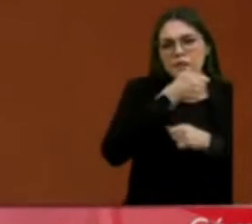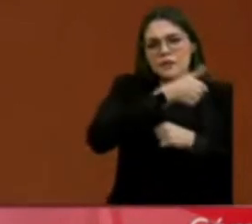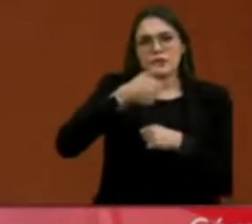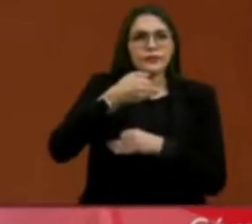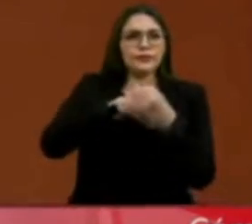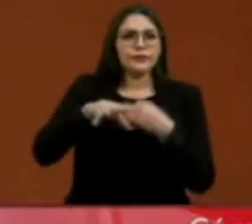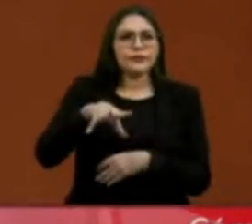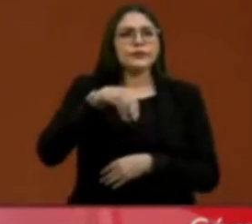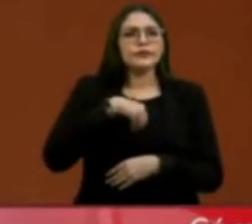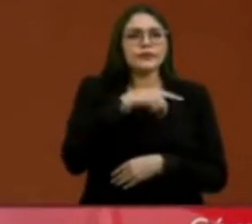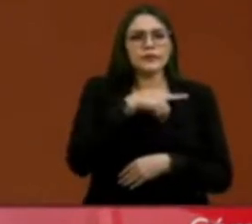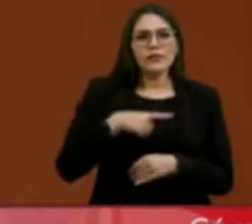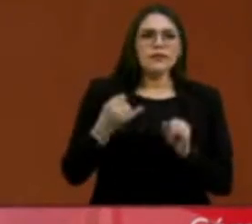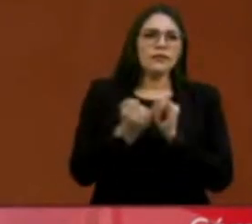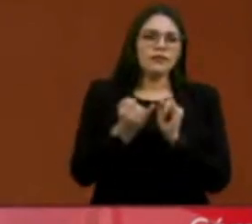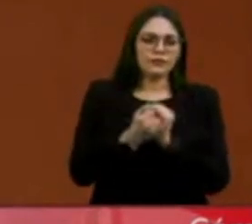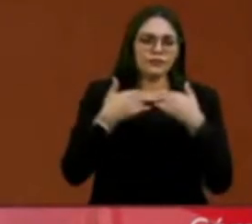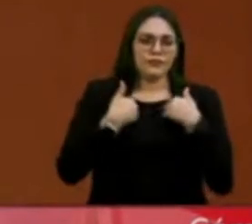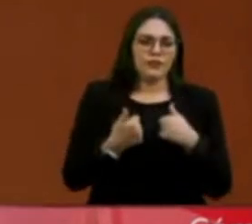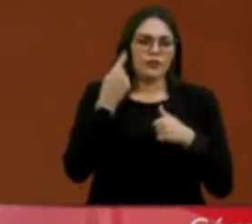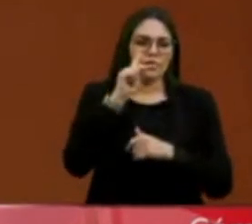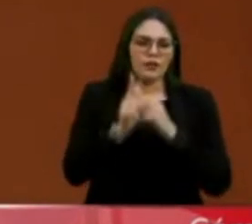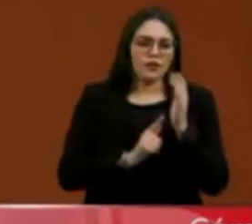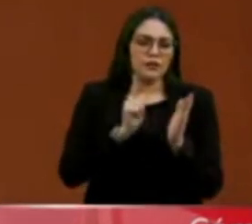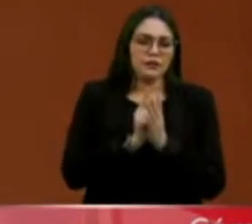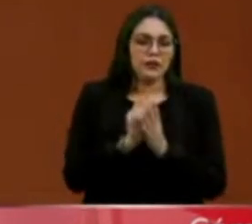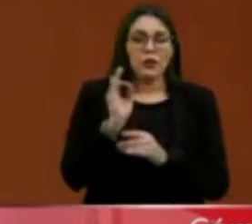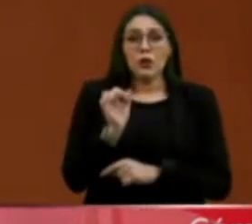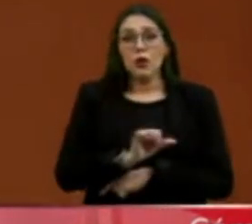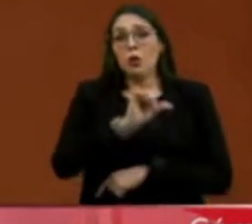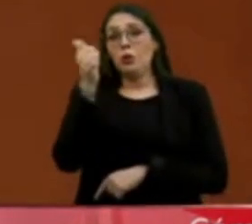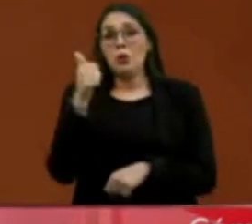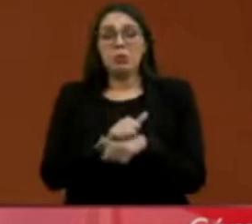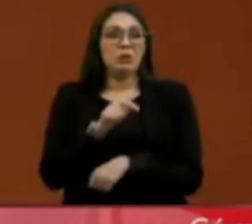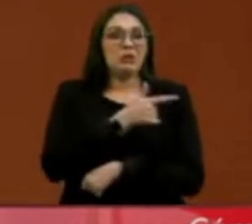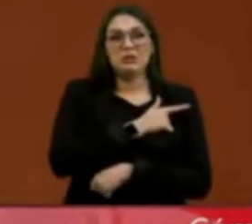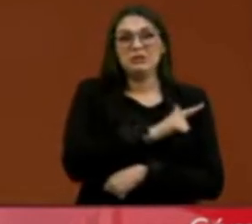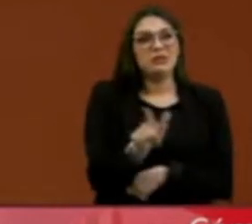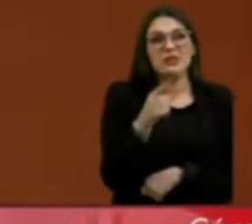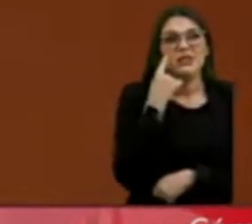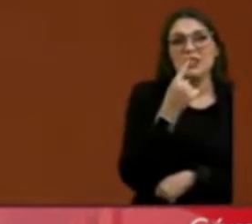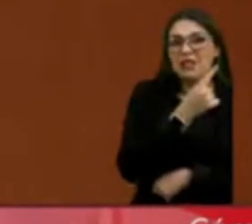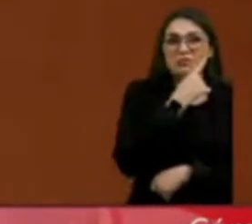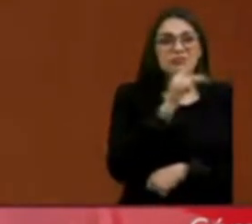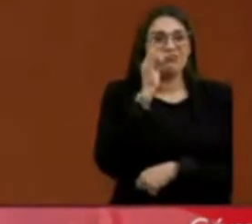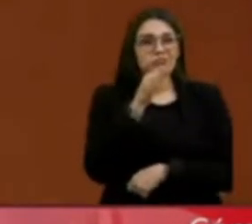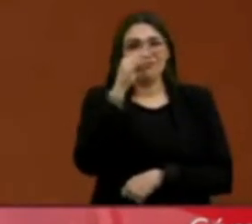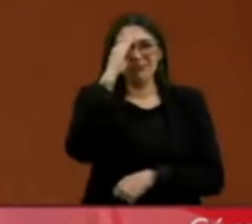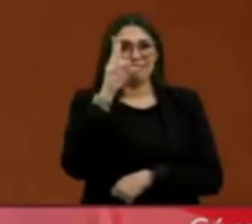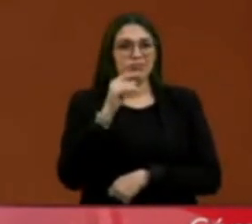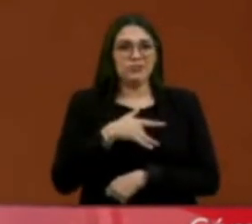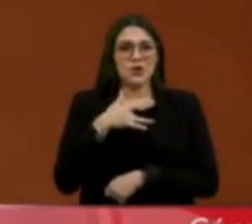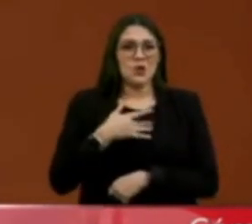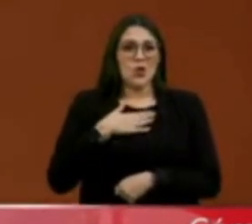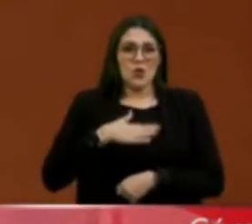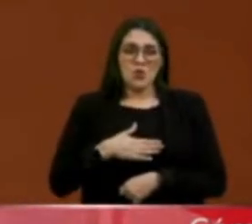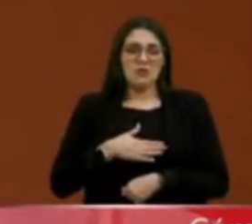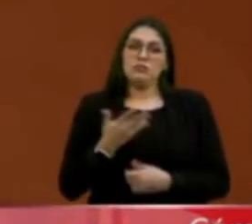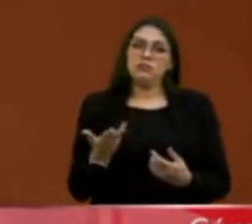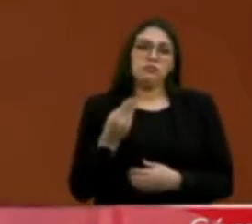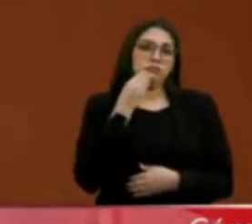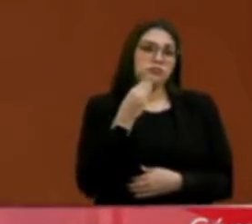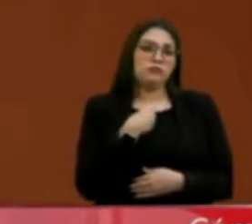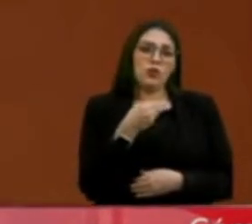un jurisconsulto y entró en desacato de ley. Si algún amparo no les gustaba, no les convenía o no les parecía justo, debieron de